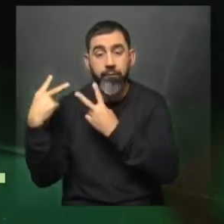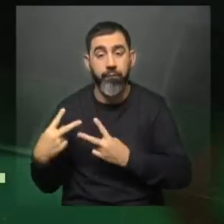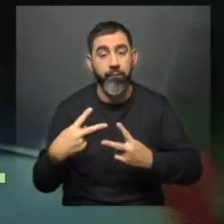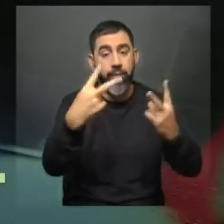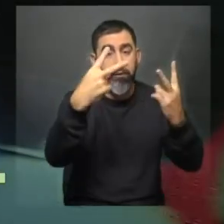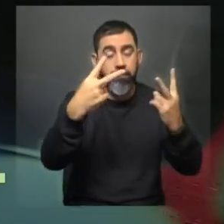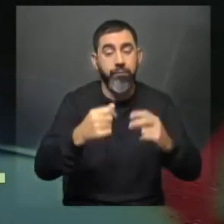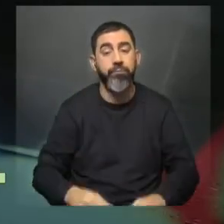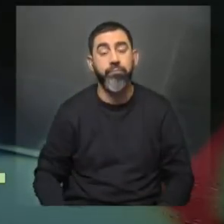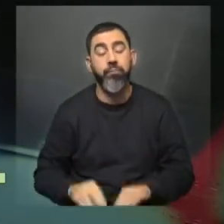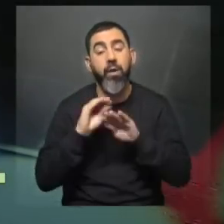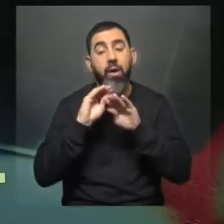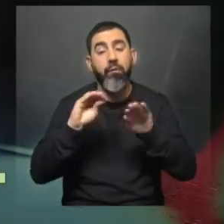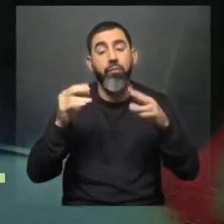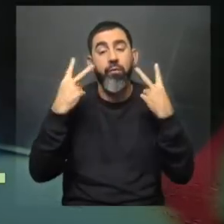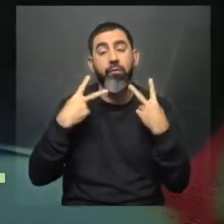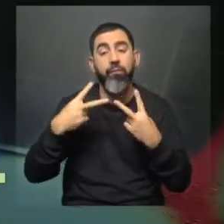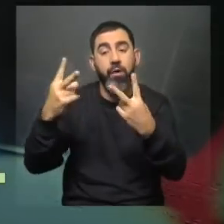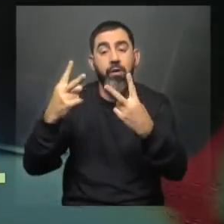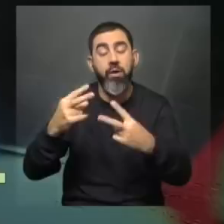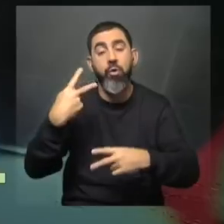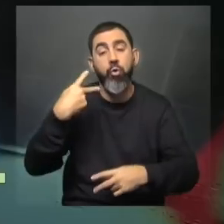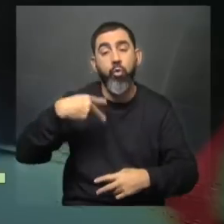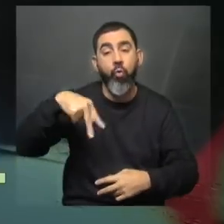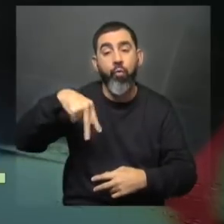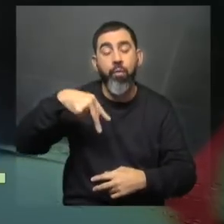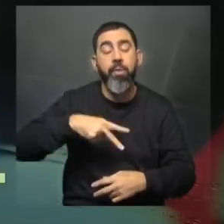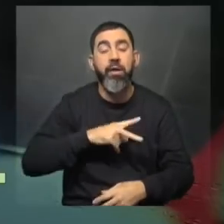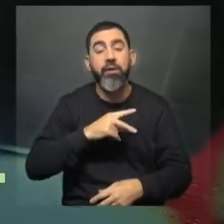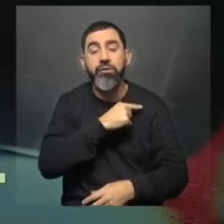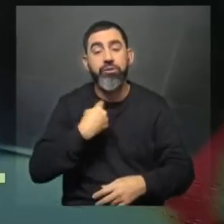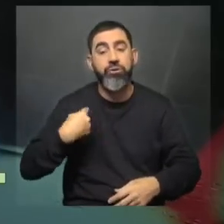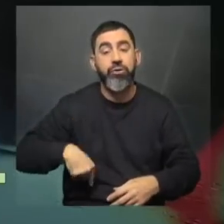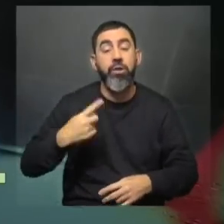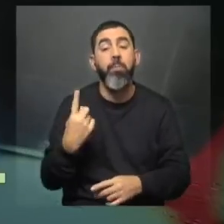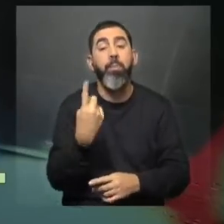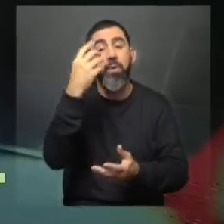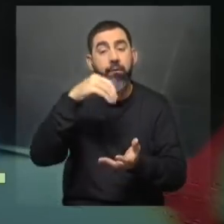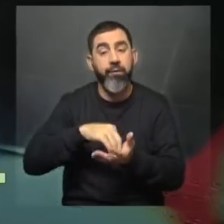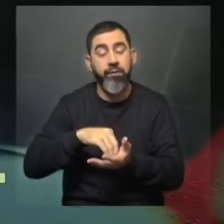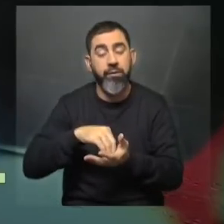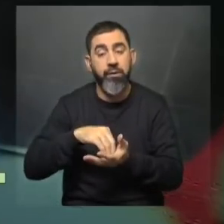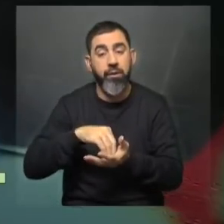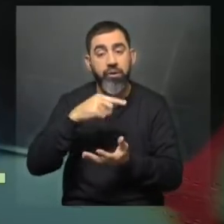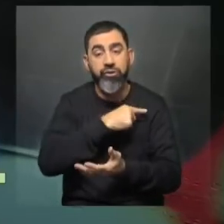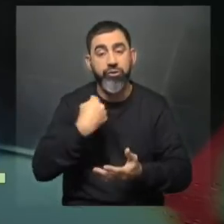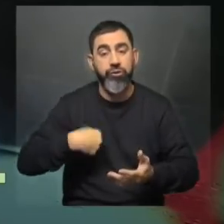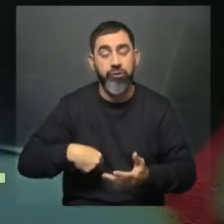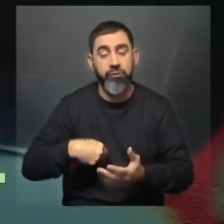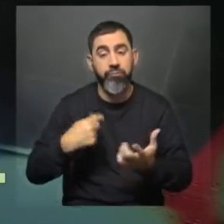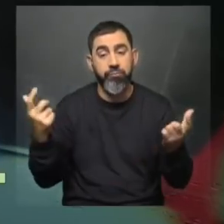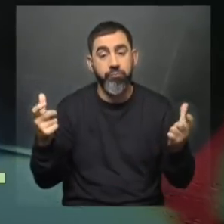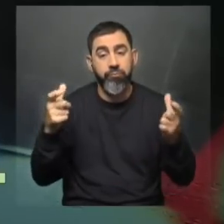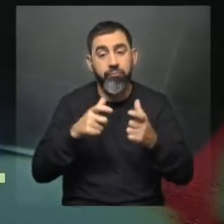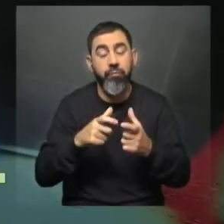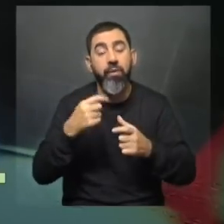gira el mandatario anunció que viajará en noviembre a China en su primera visita de países asiático para participar de